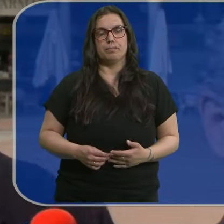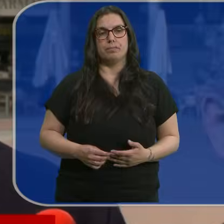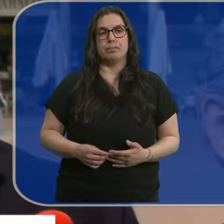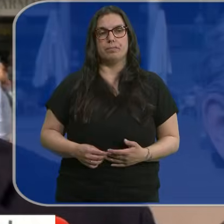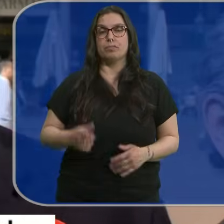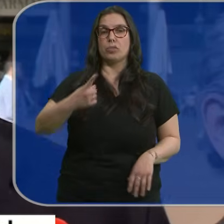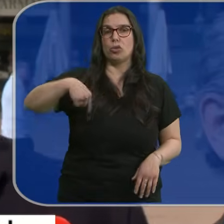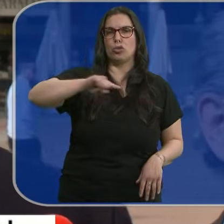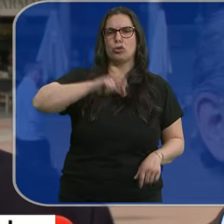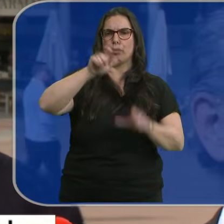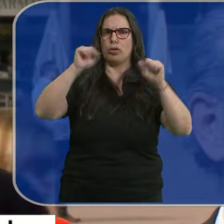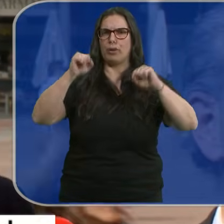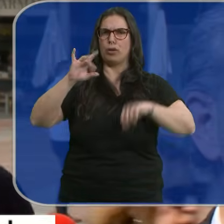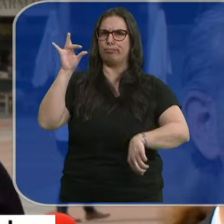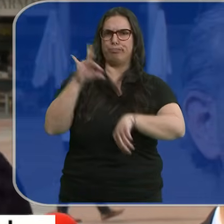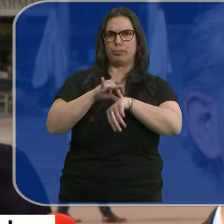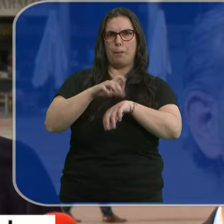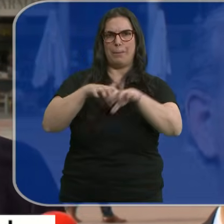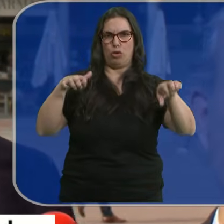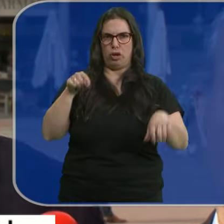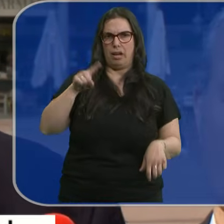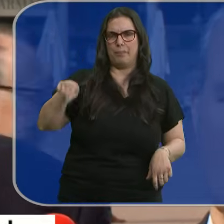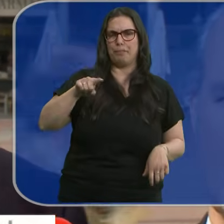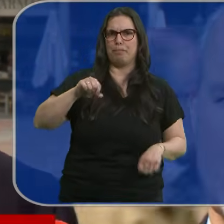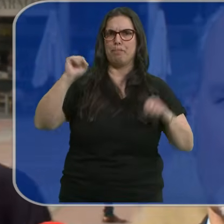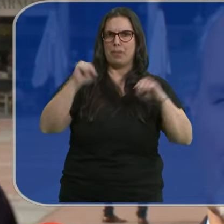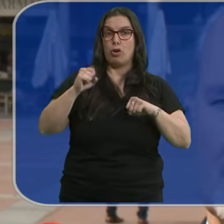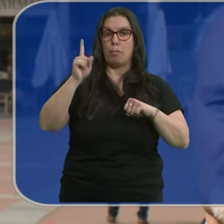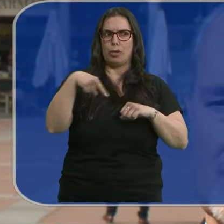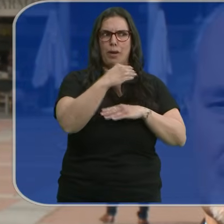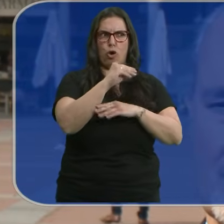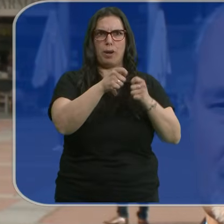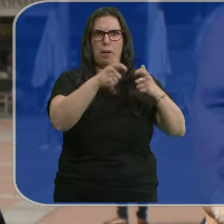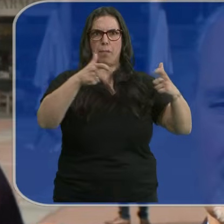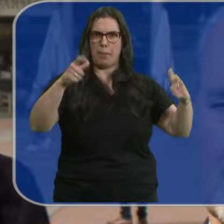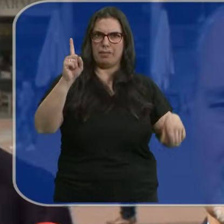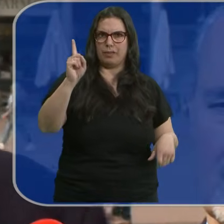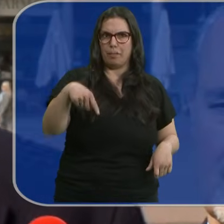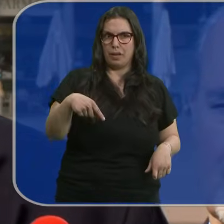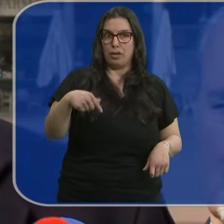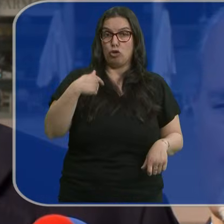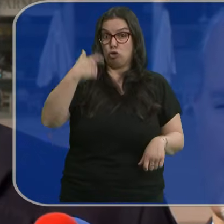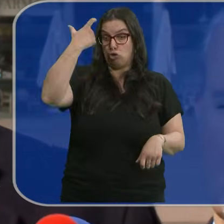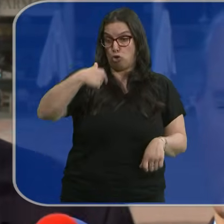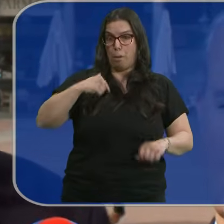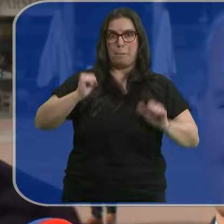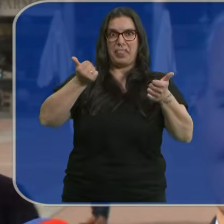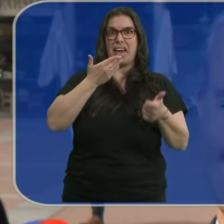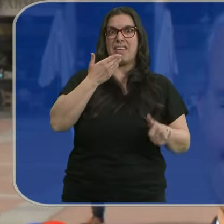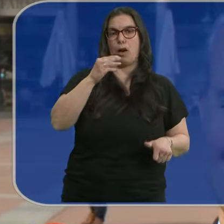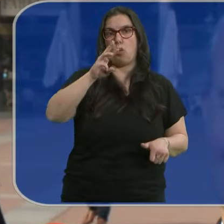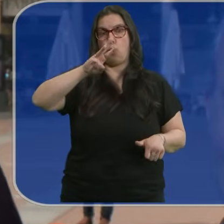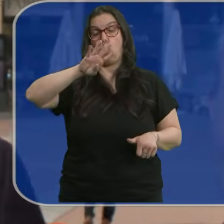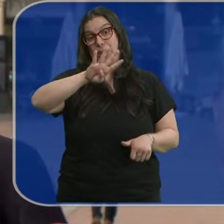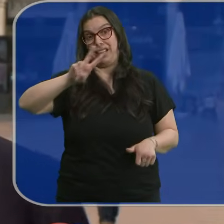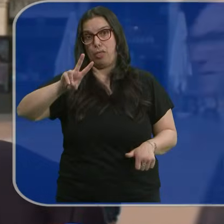Nosotros tenemos pacientes mayores, la mayor parte de ellos son mayores, pero cada vez tenemos pacientes más jóvenes. Yo, de hecho, empecé con 42 años, que es